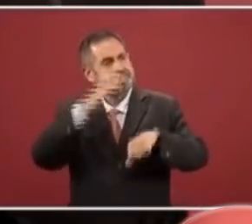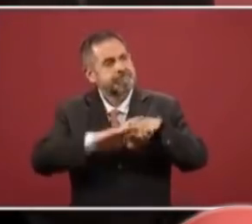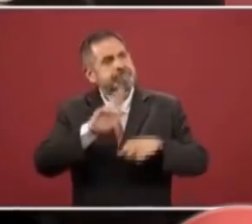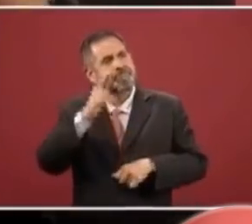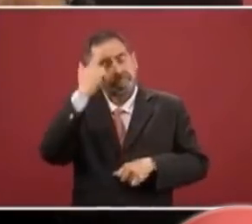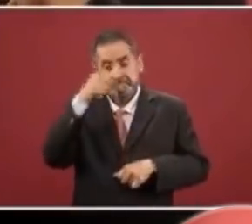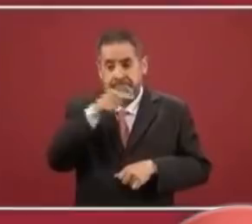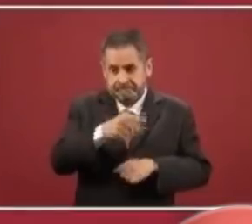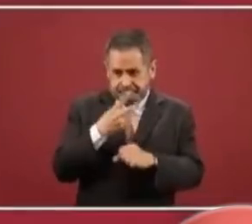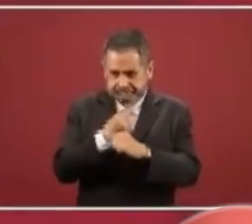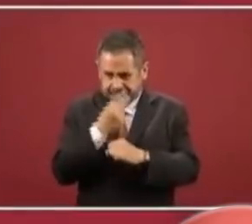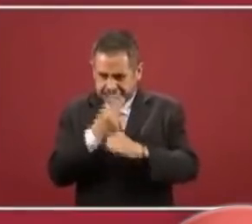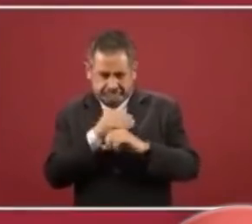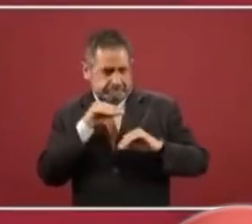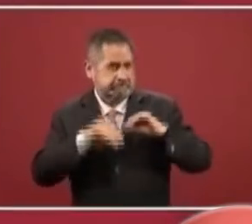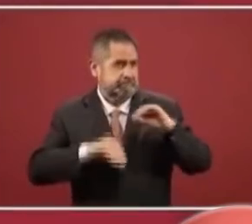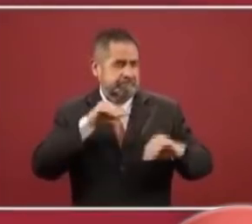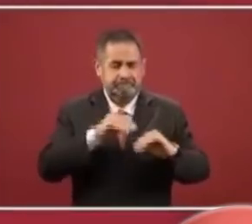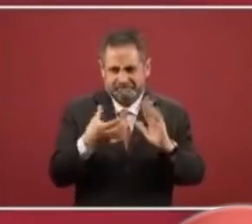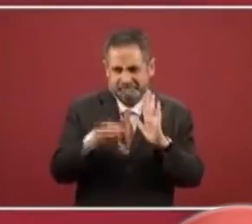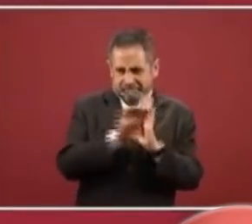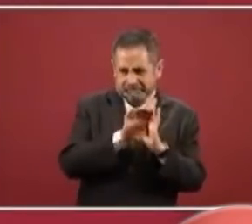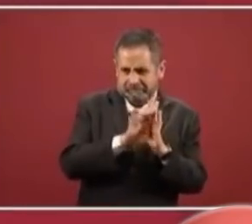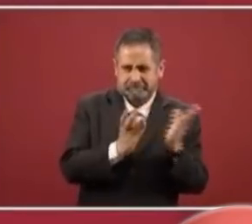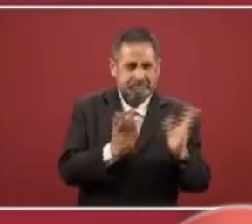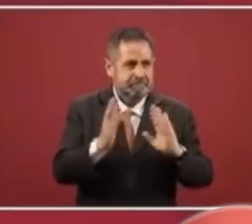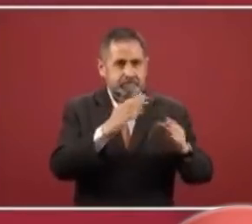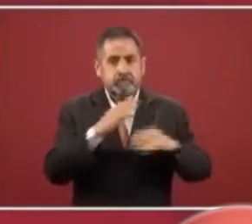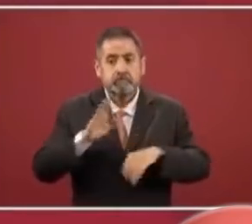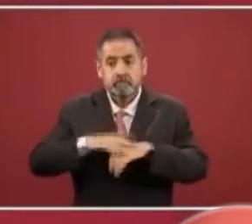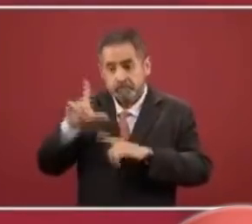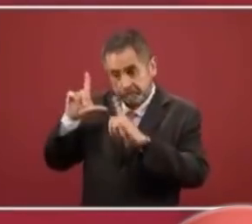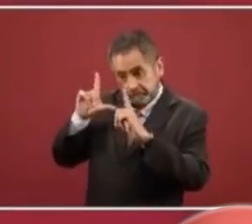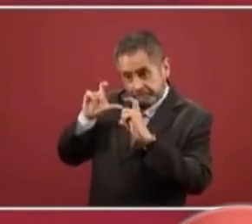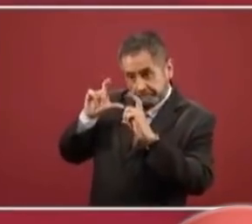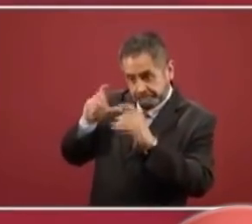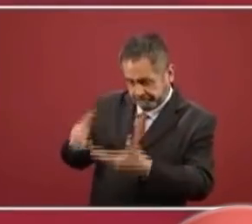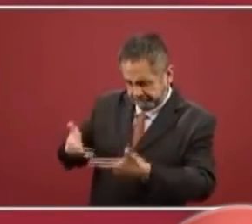reconstruyó porque con fotos de la época